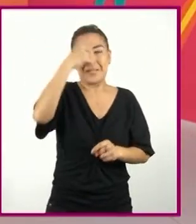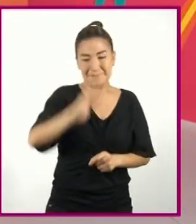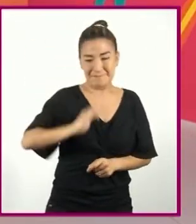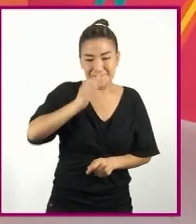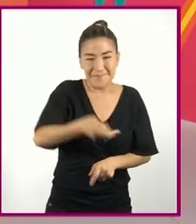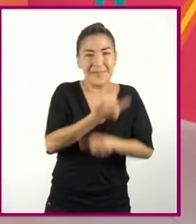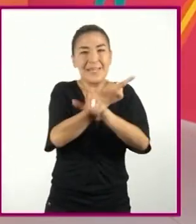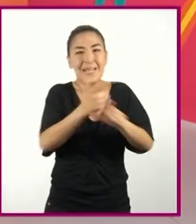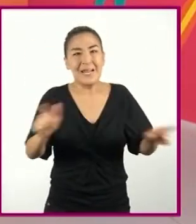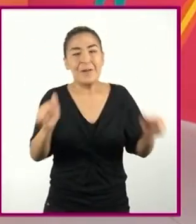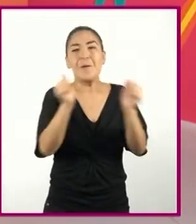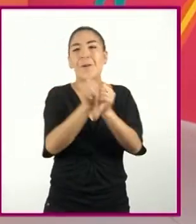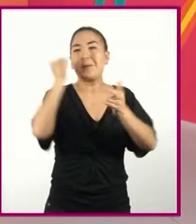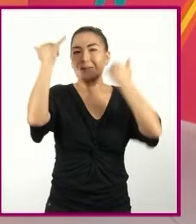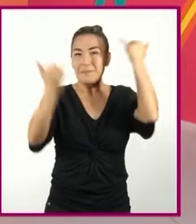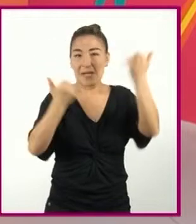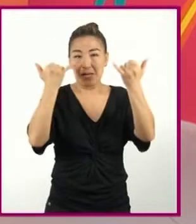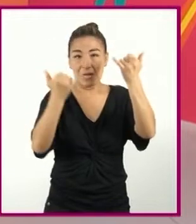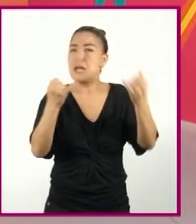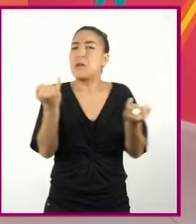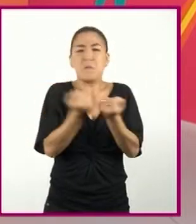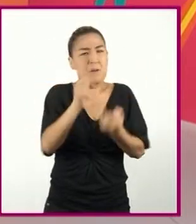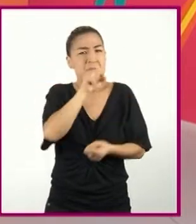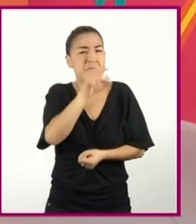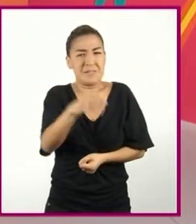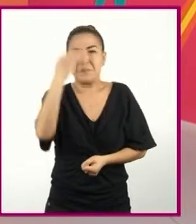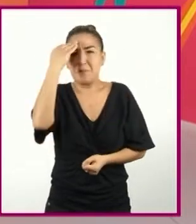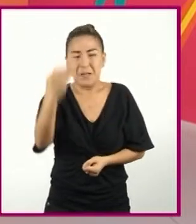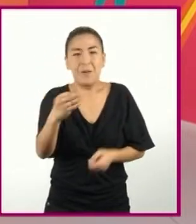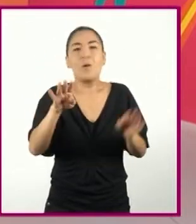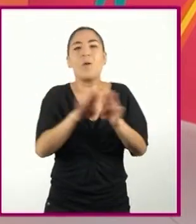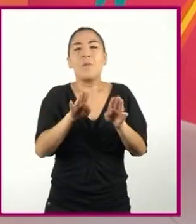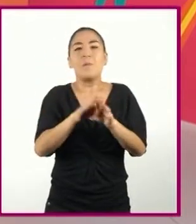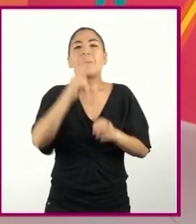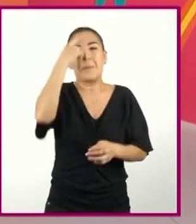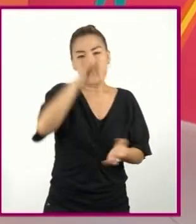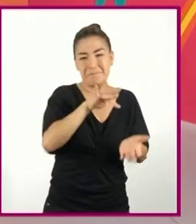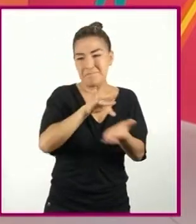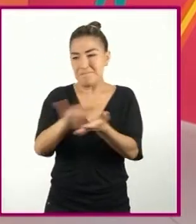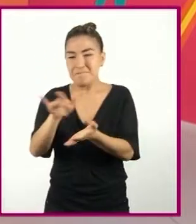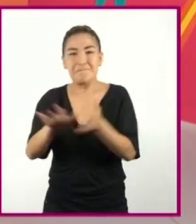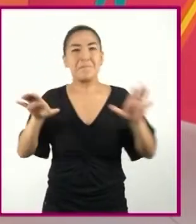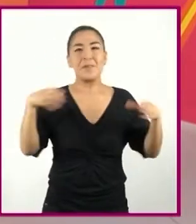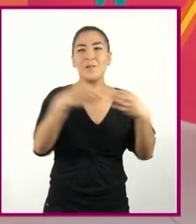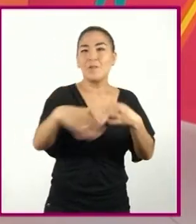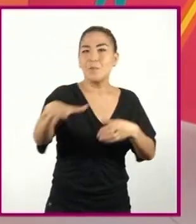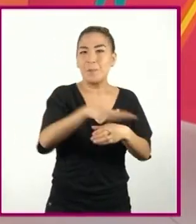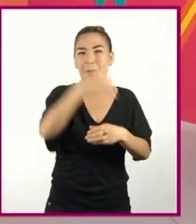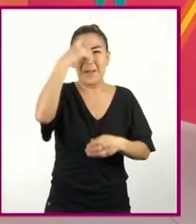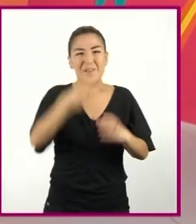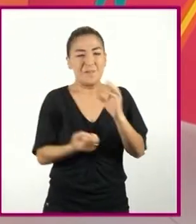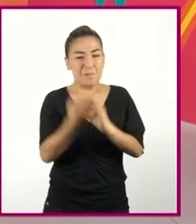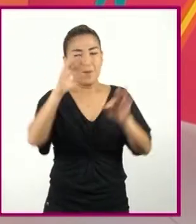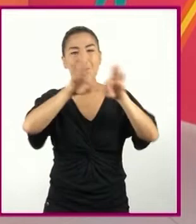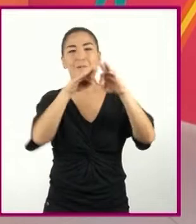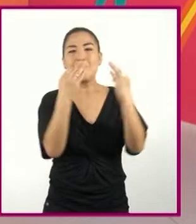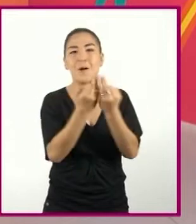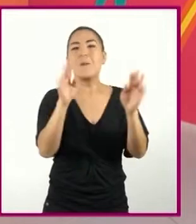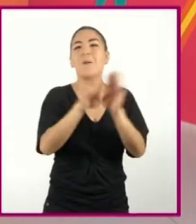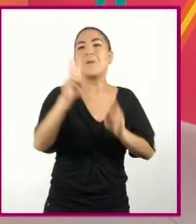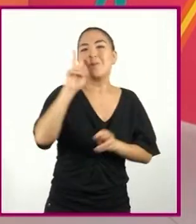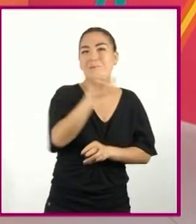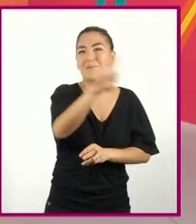nuestra imaginación y al mismo tiempo aportar a nuestra comunidad nuevas formas de ver y construir